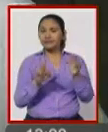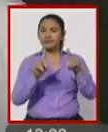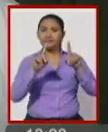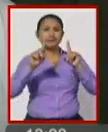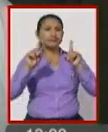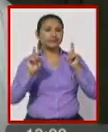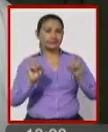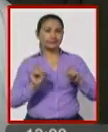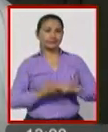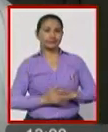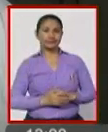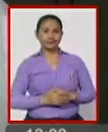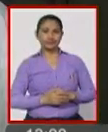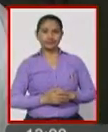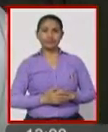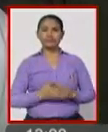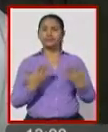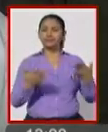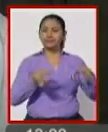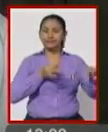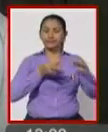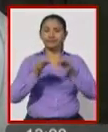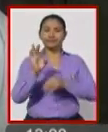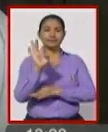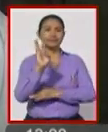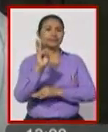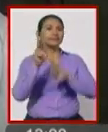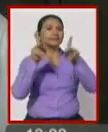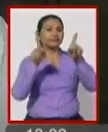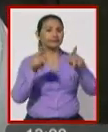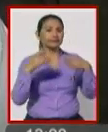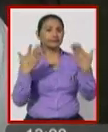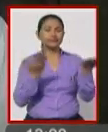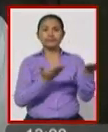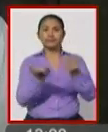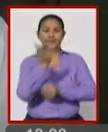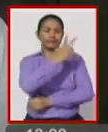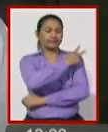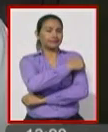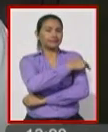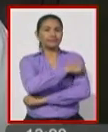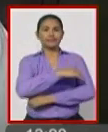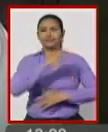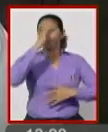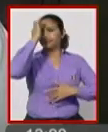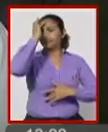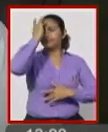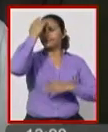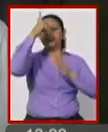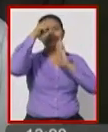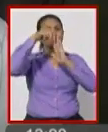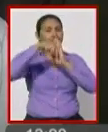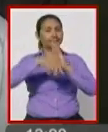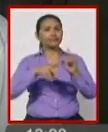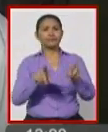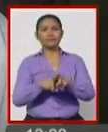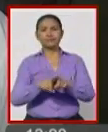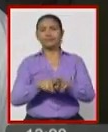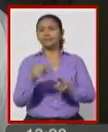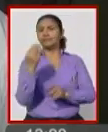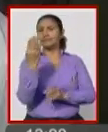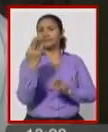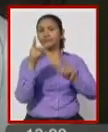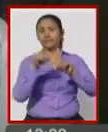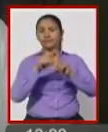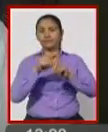Tenemos actualmente a conocimiento 6 personas que están internadas todavía en la terapia intensiva, ¿no? De estas son